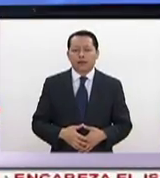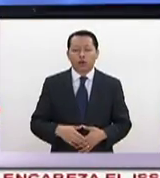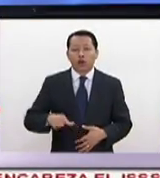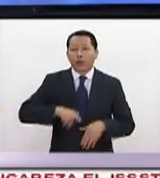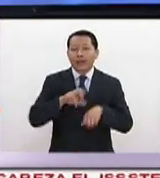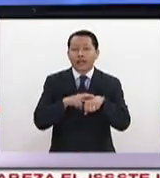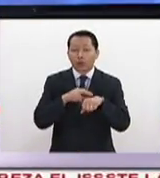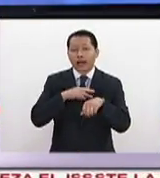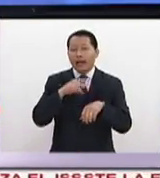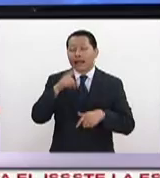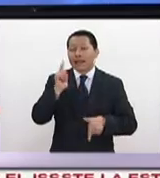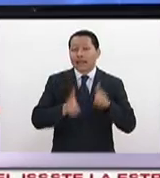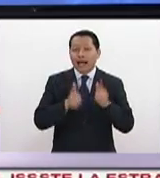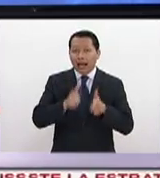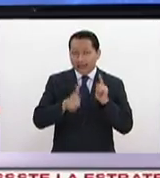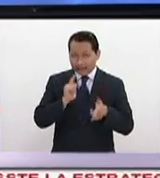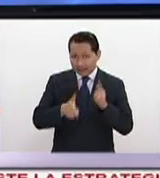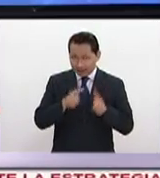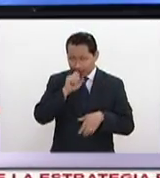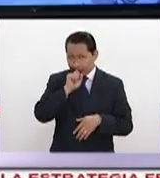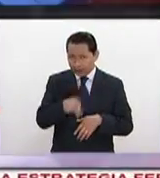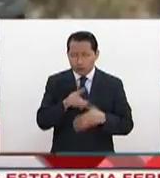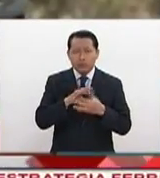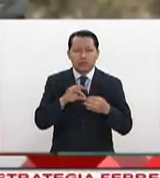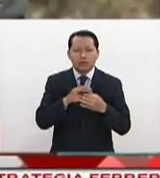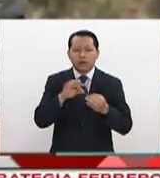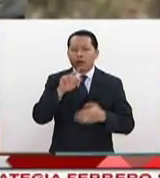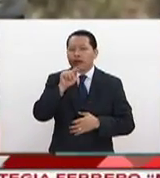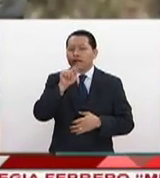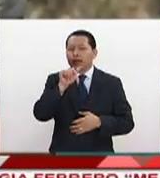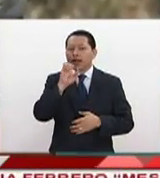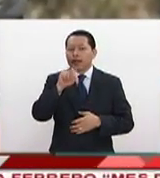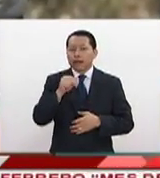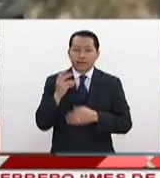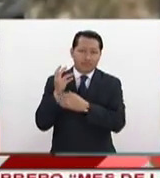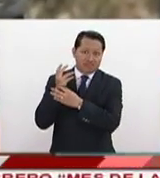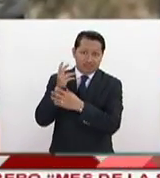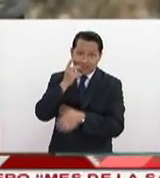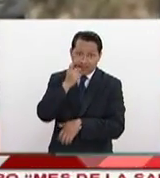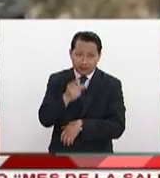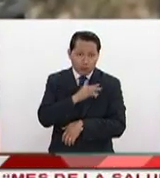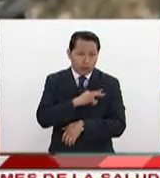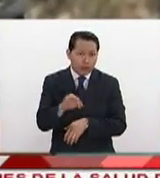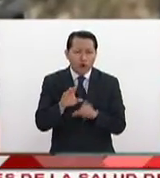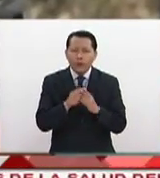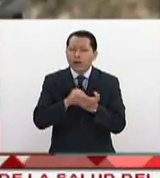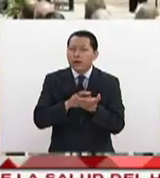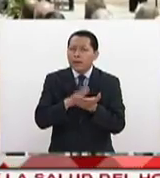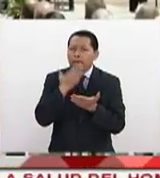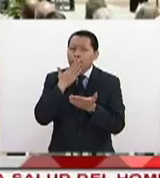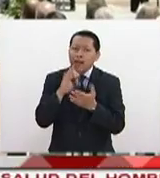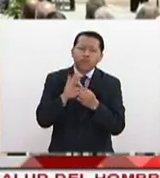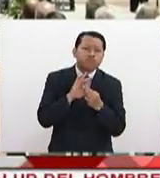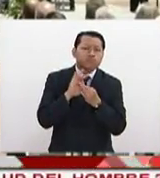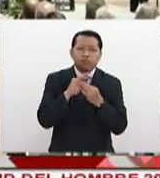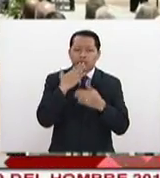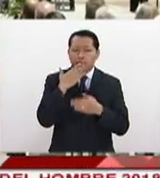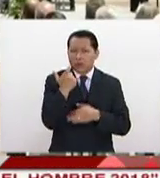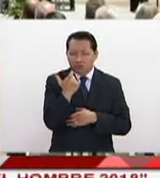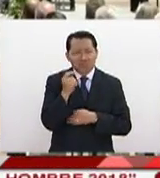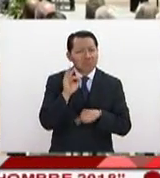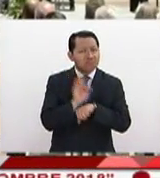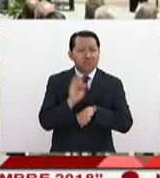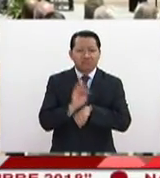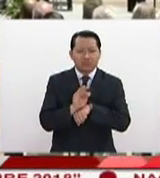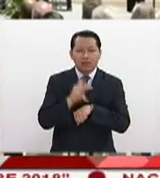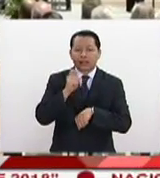El gobernador de Texas, Greg Abbott, aseguró que el Telecán ha permitido el crecimiento y la estabilidad económica de Estados Unidos. Agregó